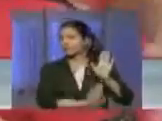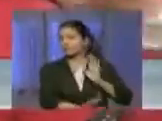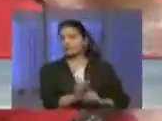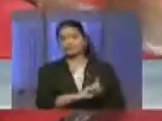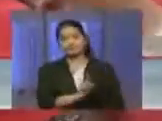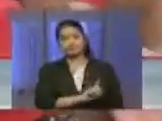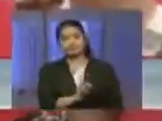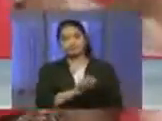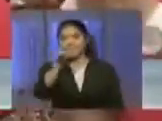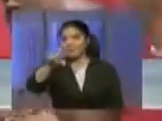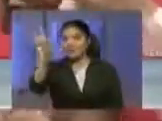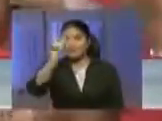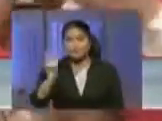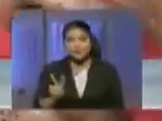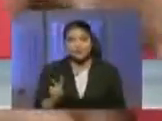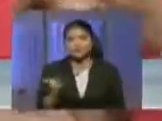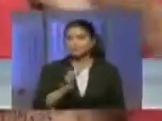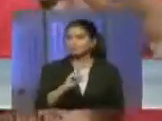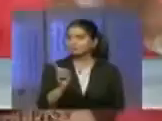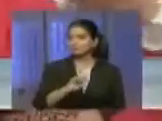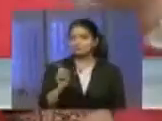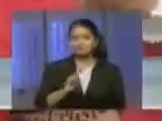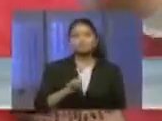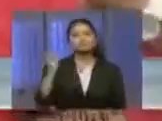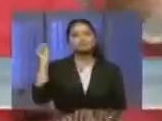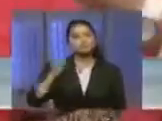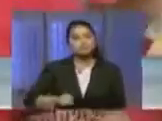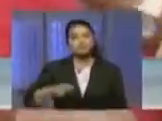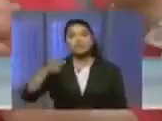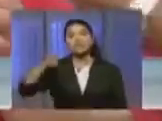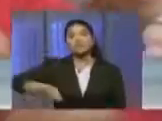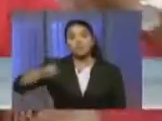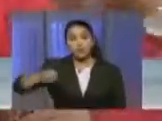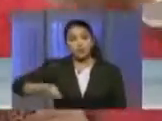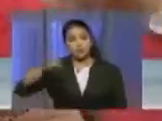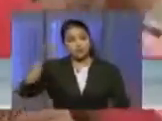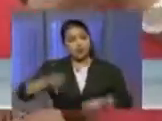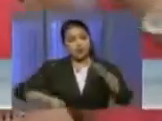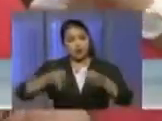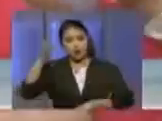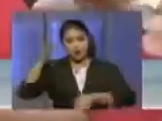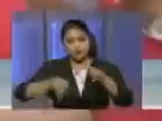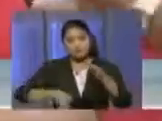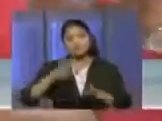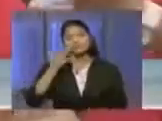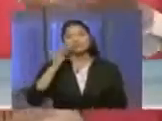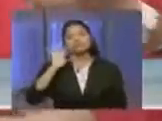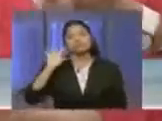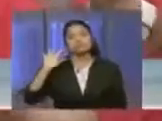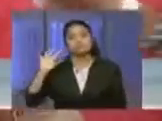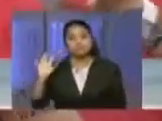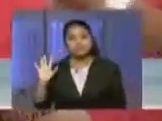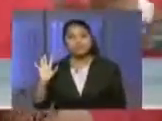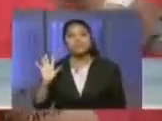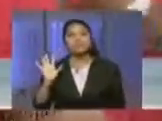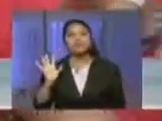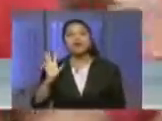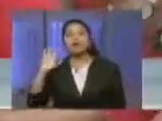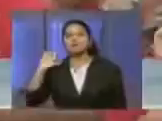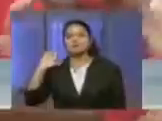de Venezuela si el tribunal supremo de Justicia llegar a decret